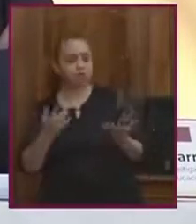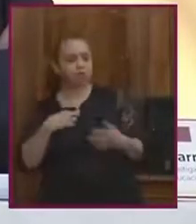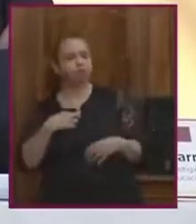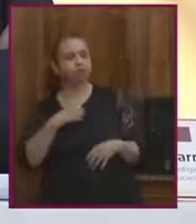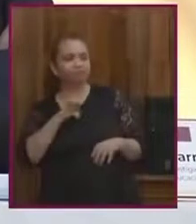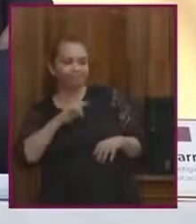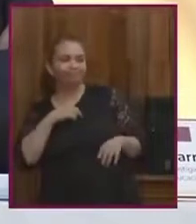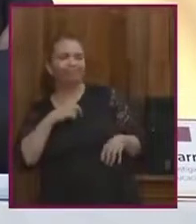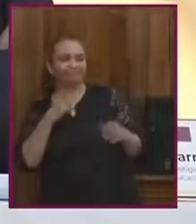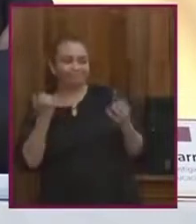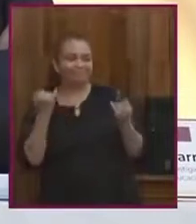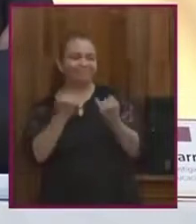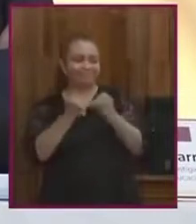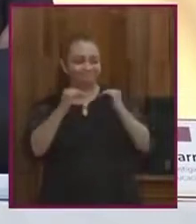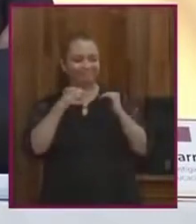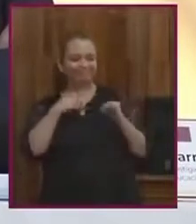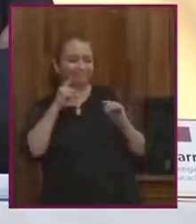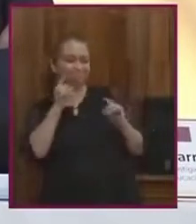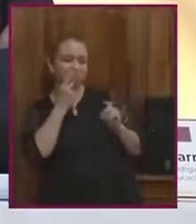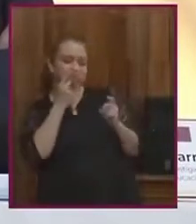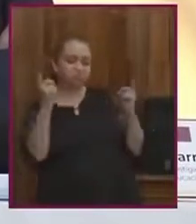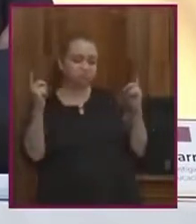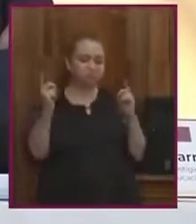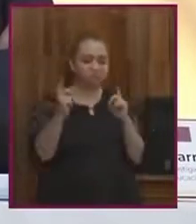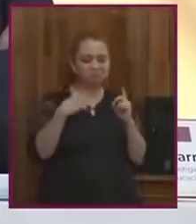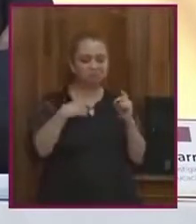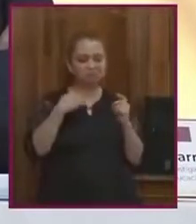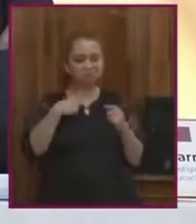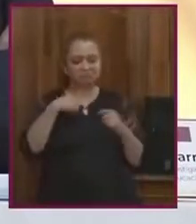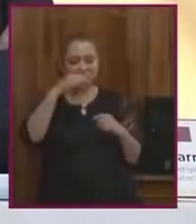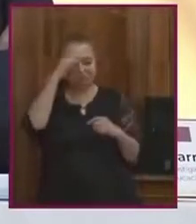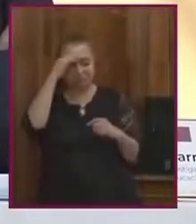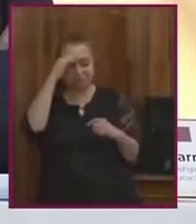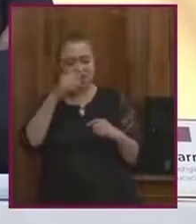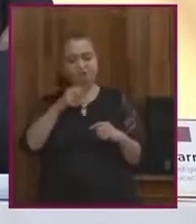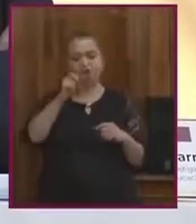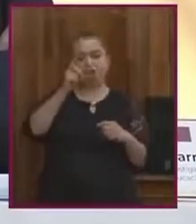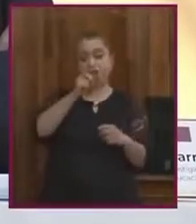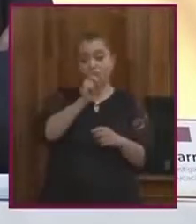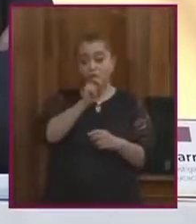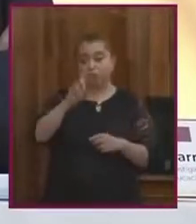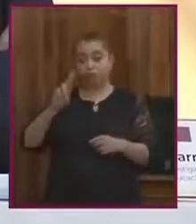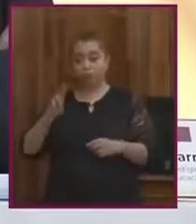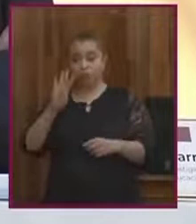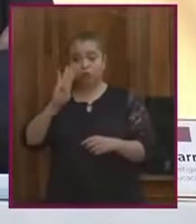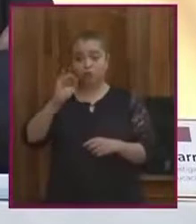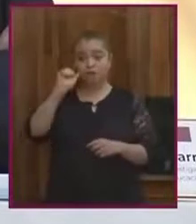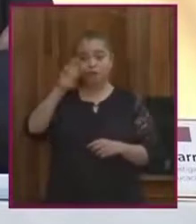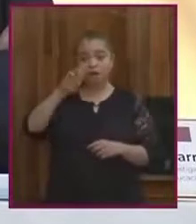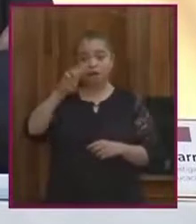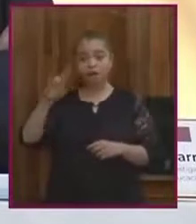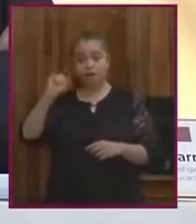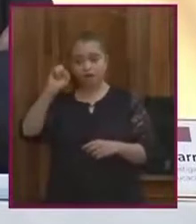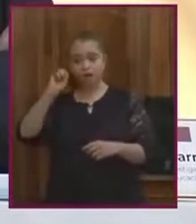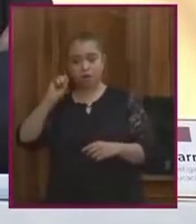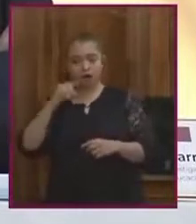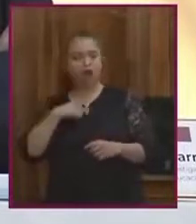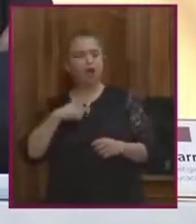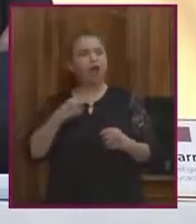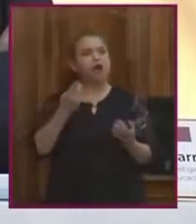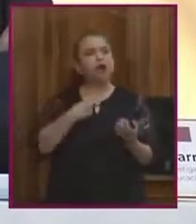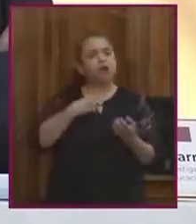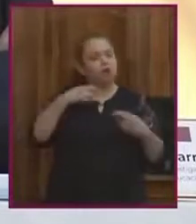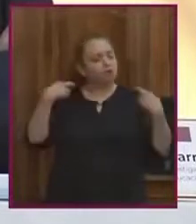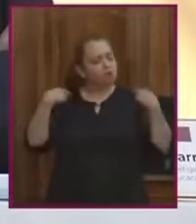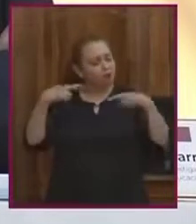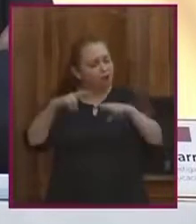el doctor Barriga en donde decía que esto es inacabado. Recordemos que los maestros y las